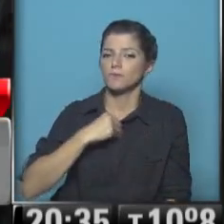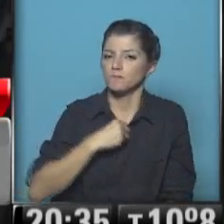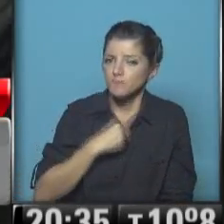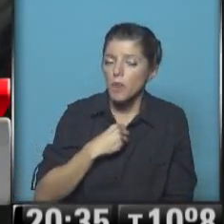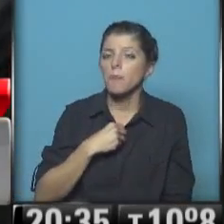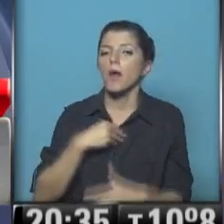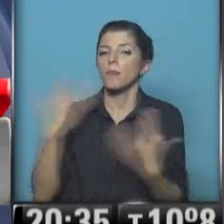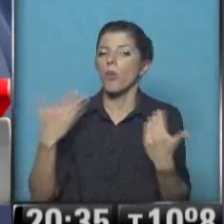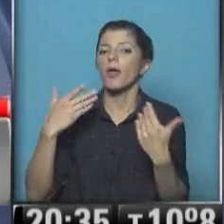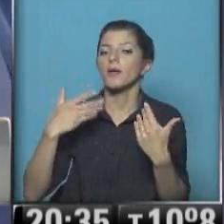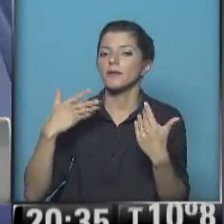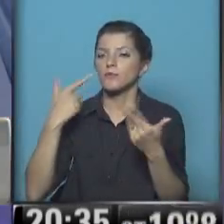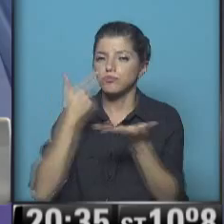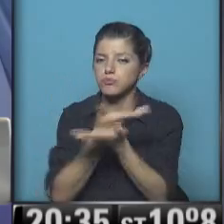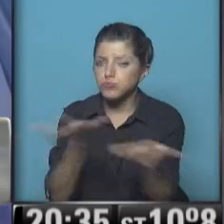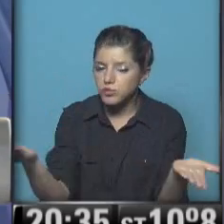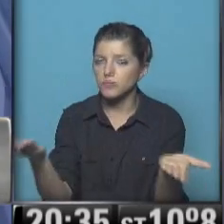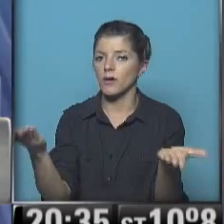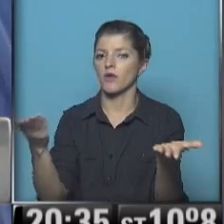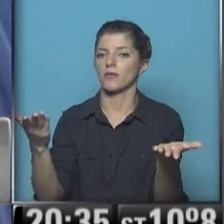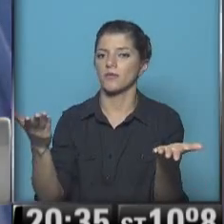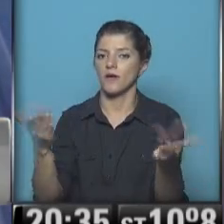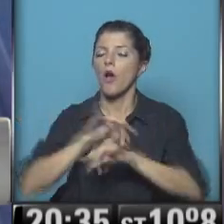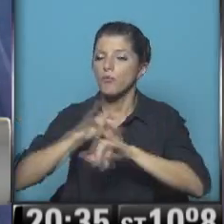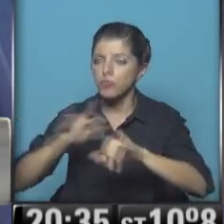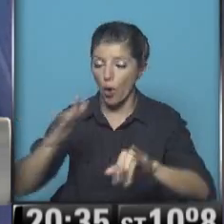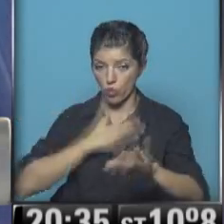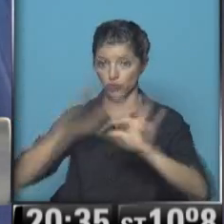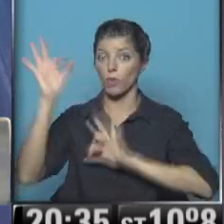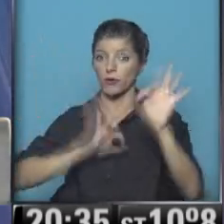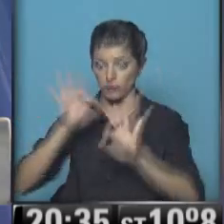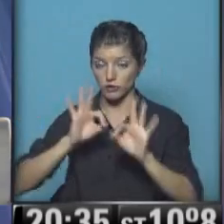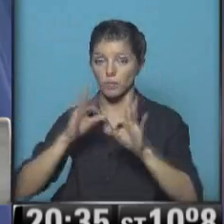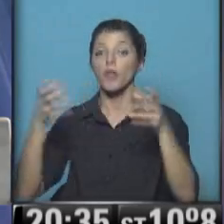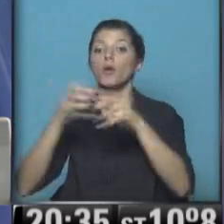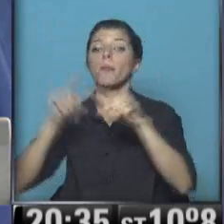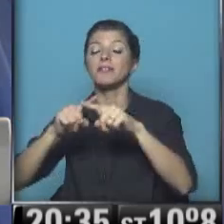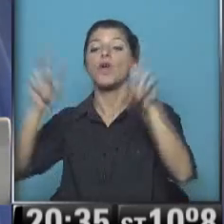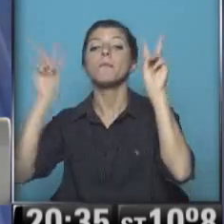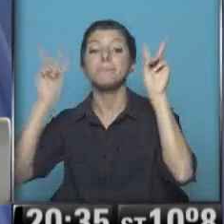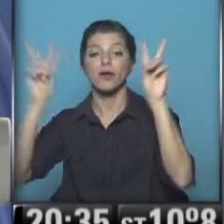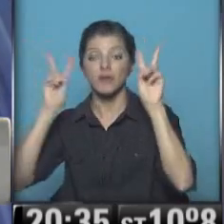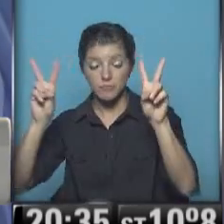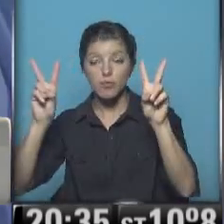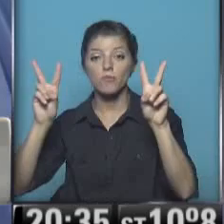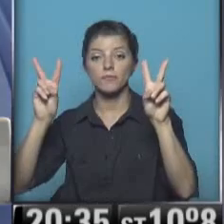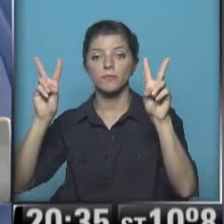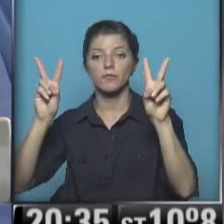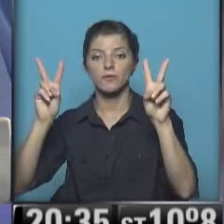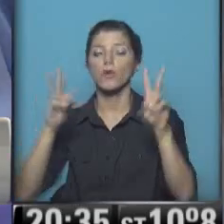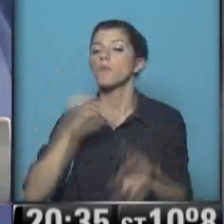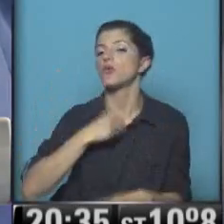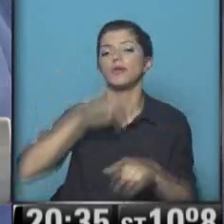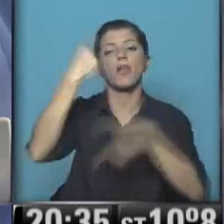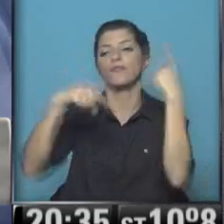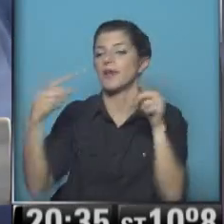poder transmitir, para poder predicar el proyecto. El peronismo es una sumatoria de